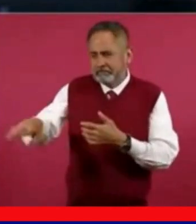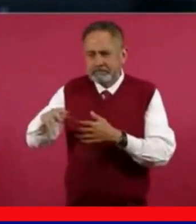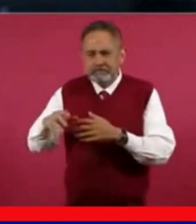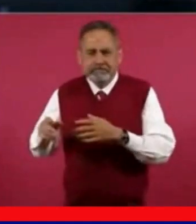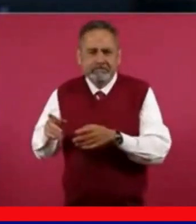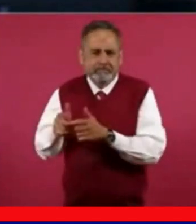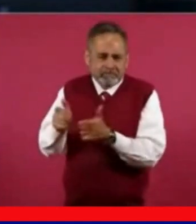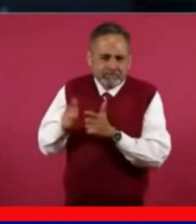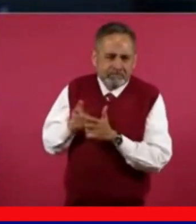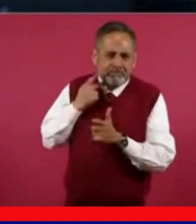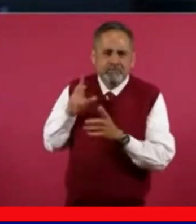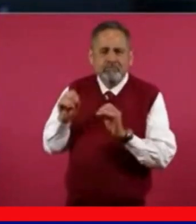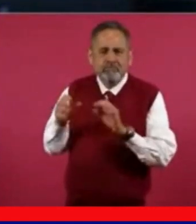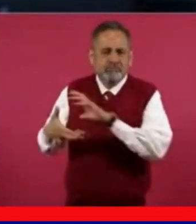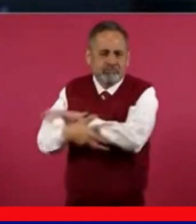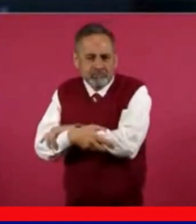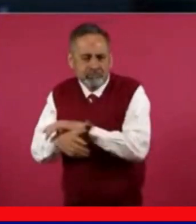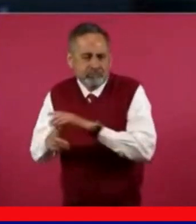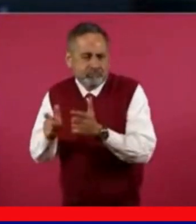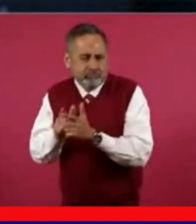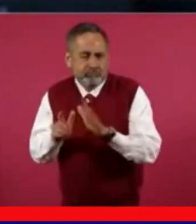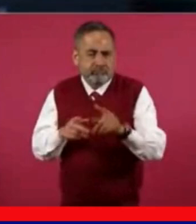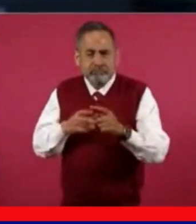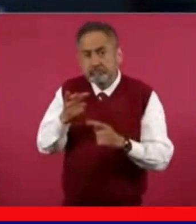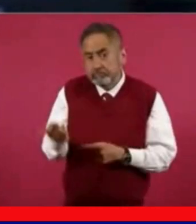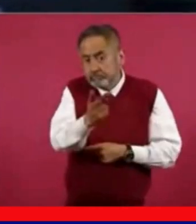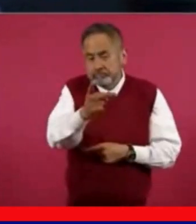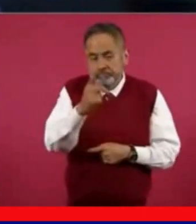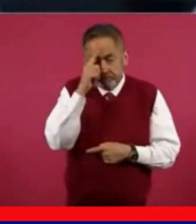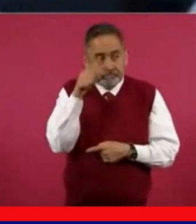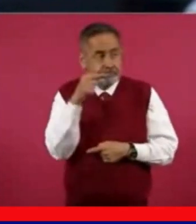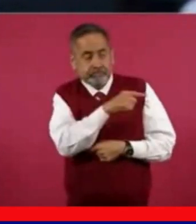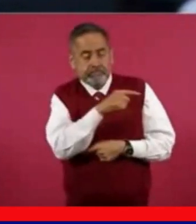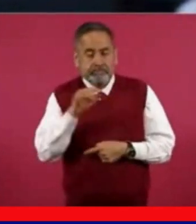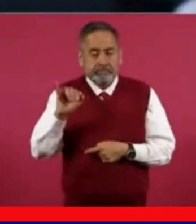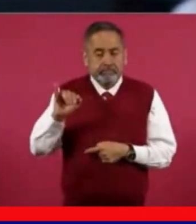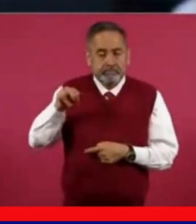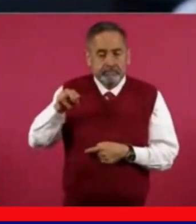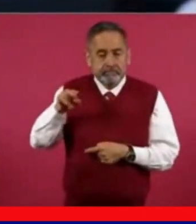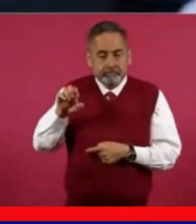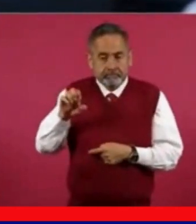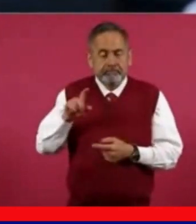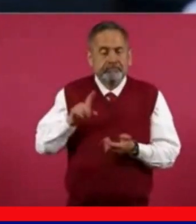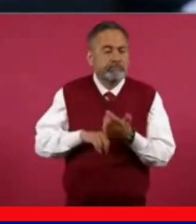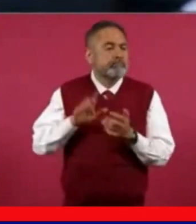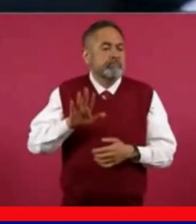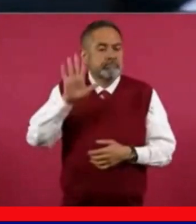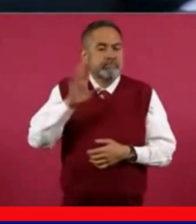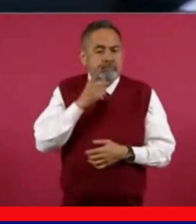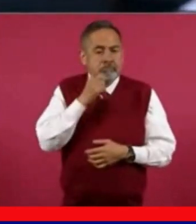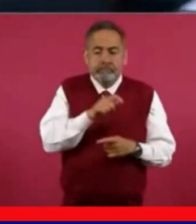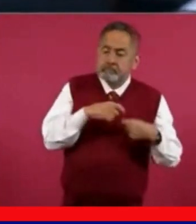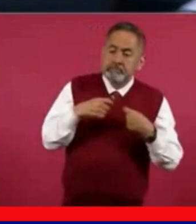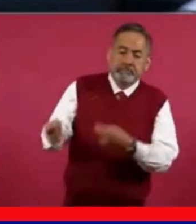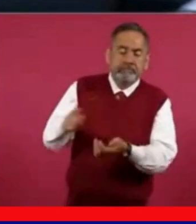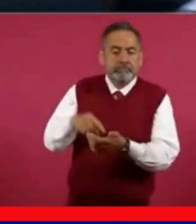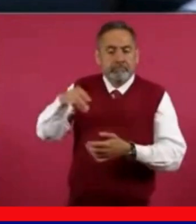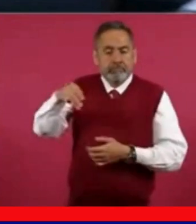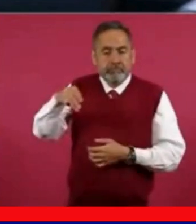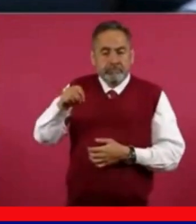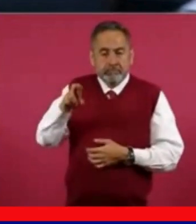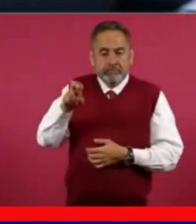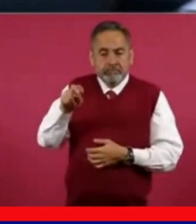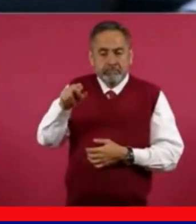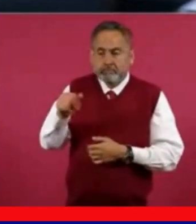asunto está en la cancha del Instituto Nacional electoral INE les pide que actúen apegados a la sin